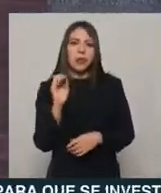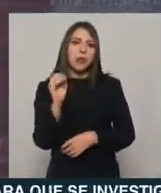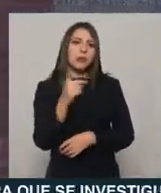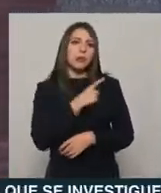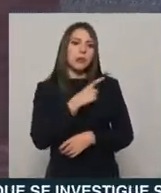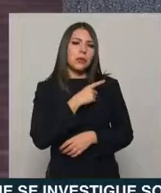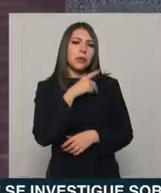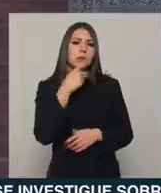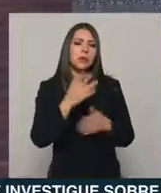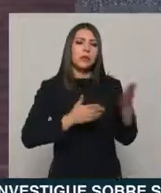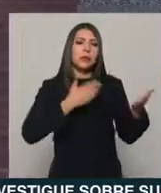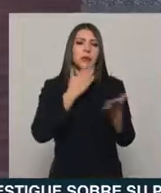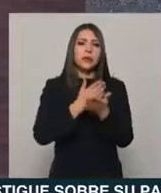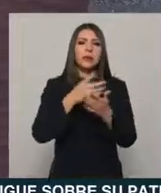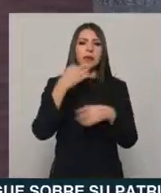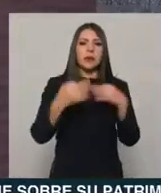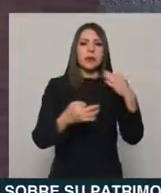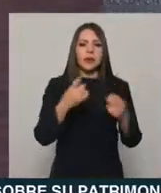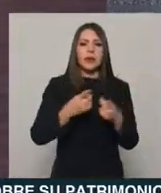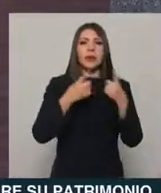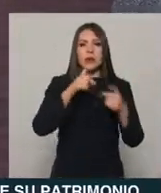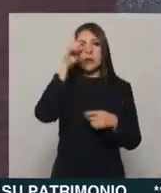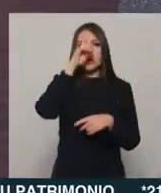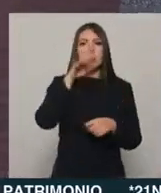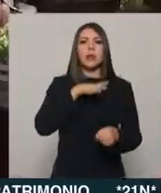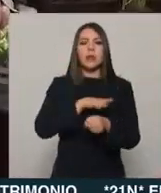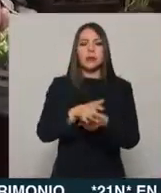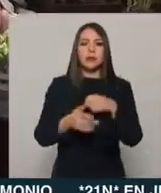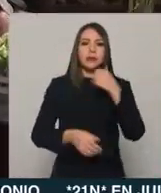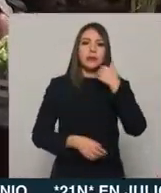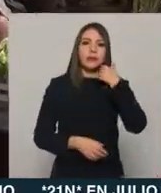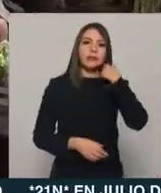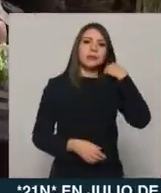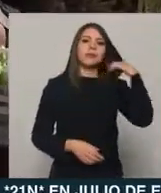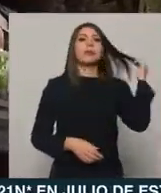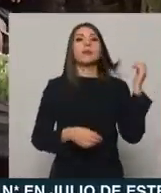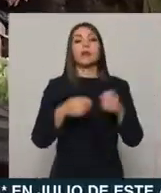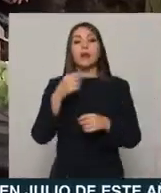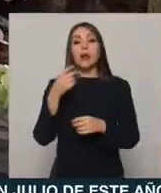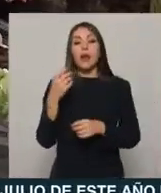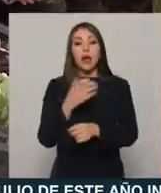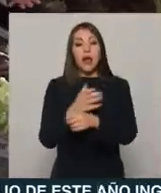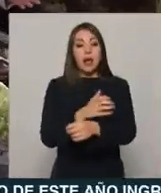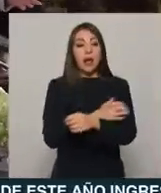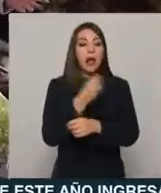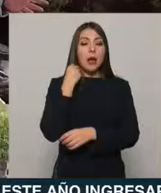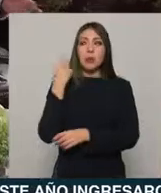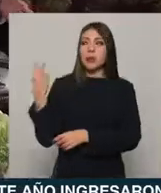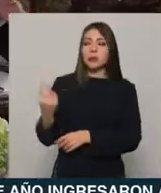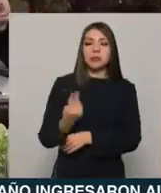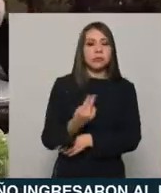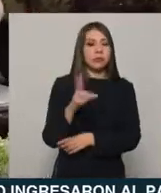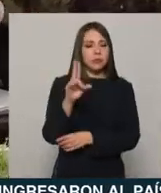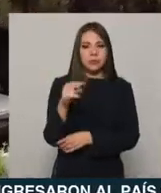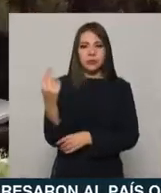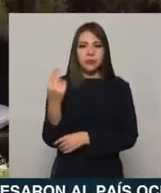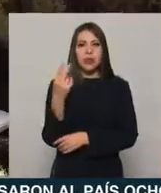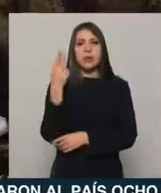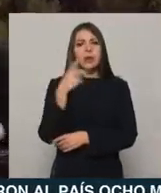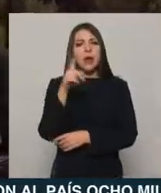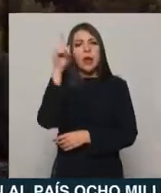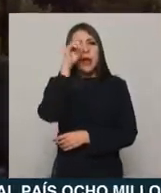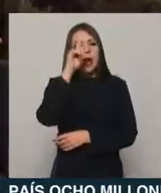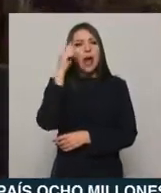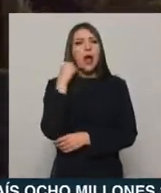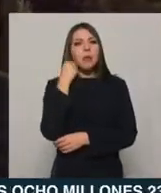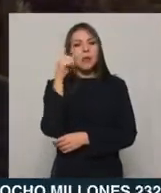en el tribunal pues nos ofrecen este servicio? No necesitas llegar con ningún abogado, sin embargo, un abogado puede recomendarte a